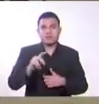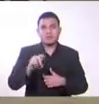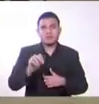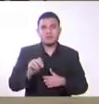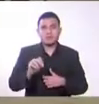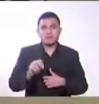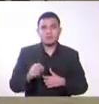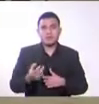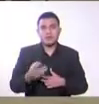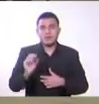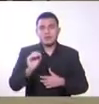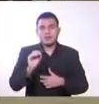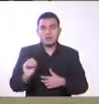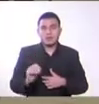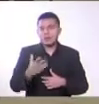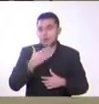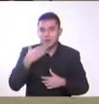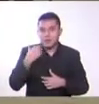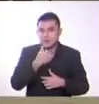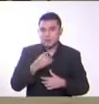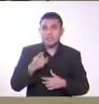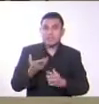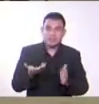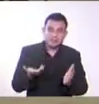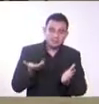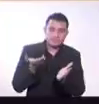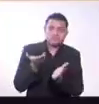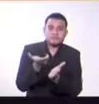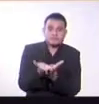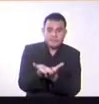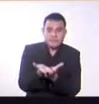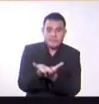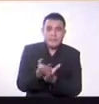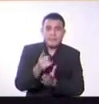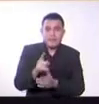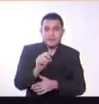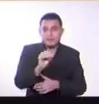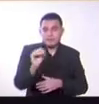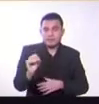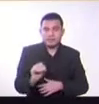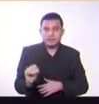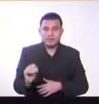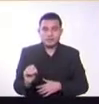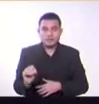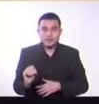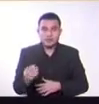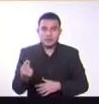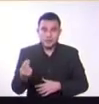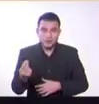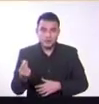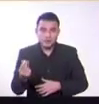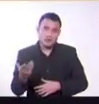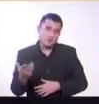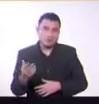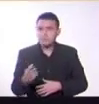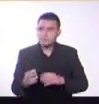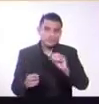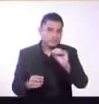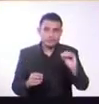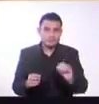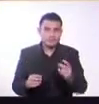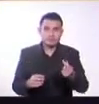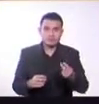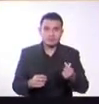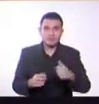es que, Edward, te ofrecen un precio con IVA y un precio sin Sin IVA. IVA. Pero en el momento que